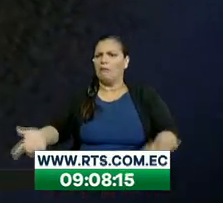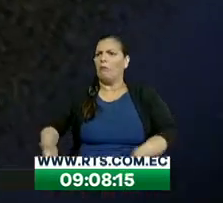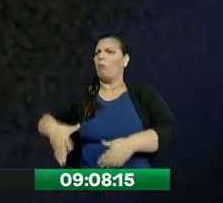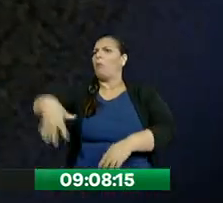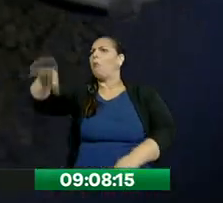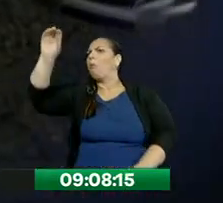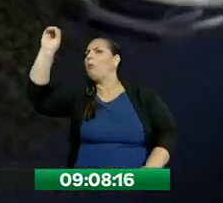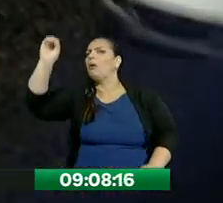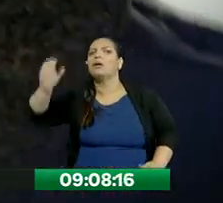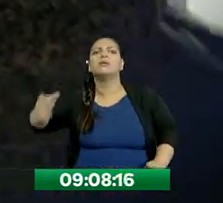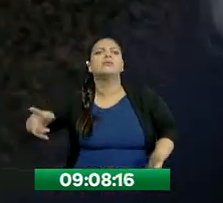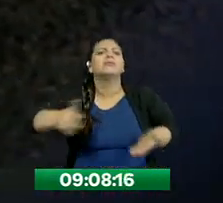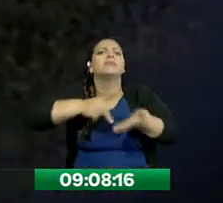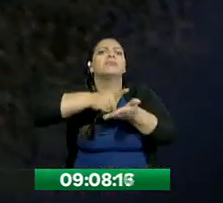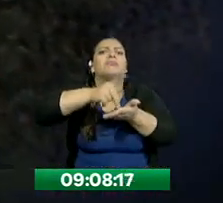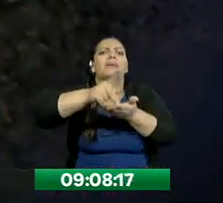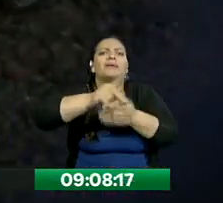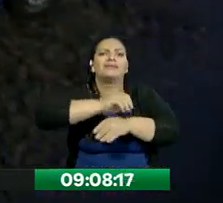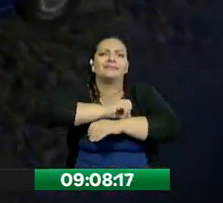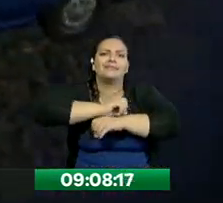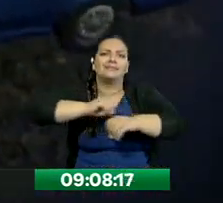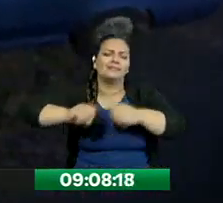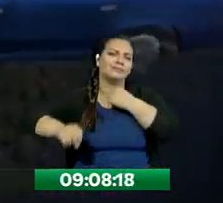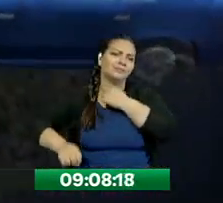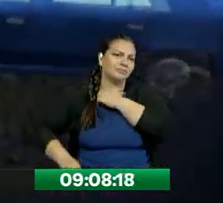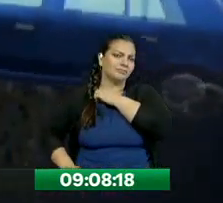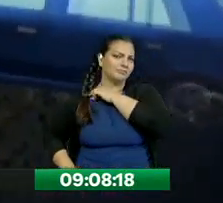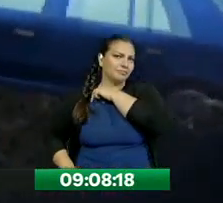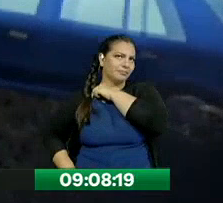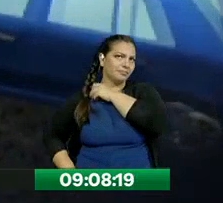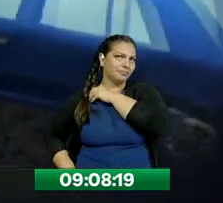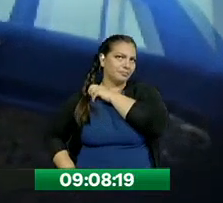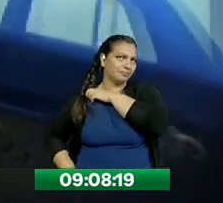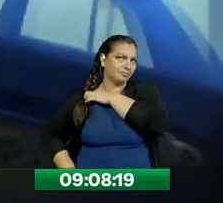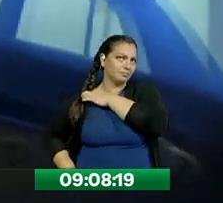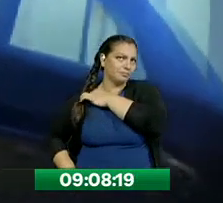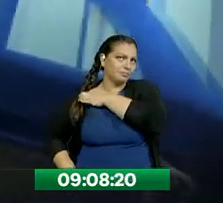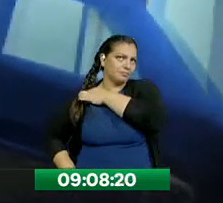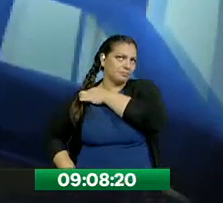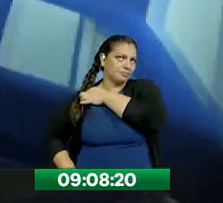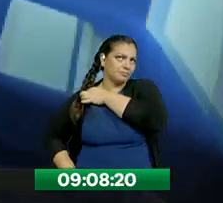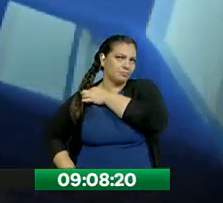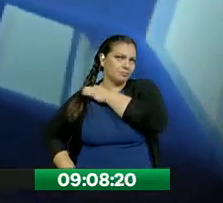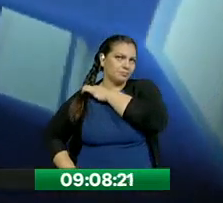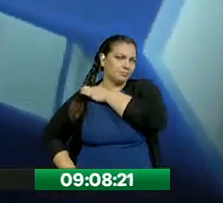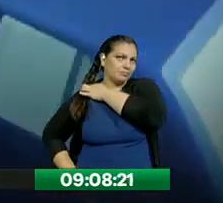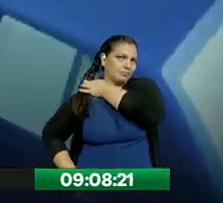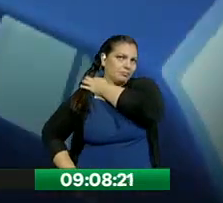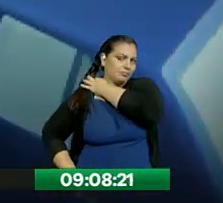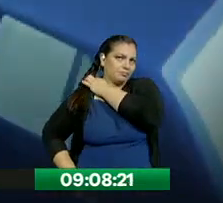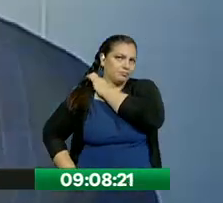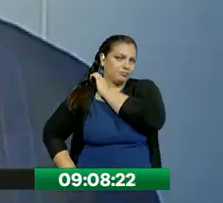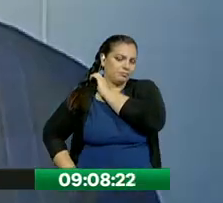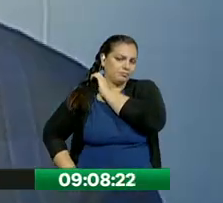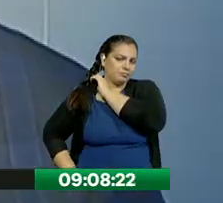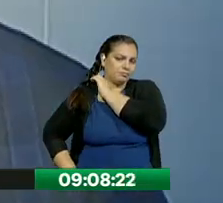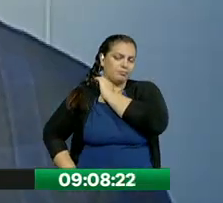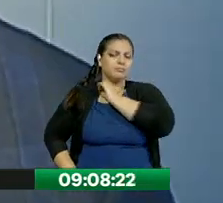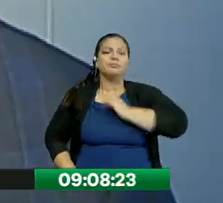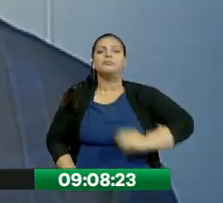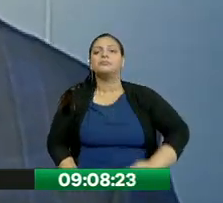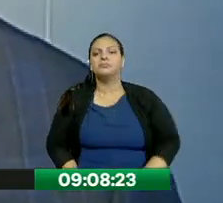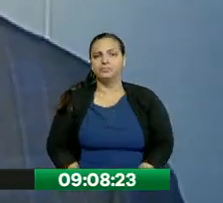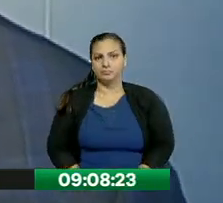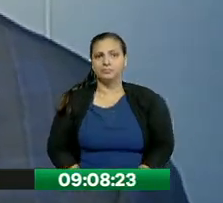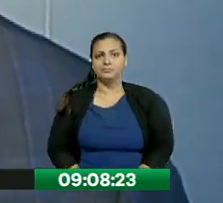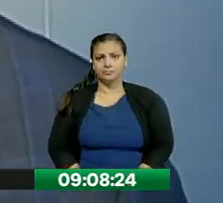ello recuperaría su libertad, aunque actualmente no ha recibido la reparación integral correspondiente. Bueno, el señor ya